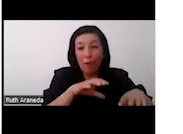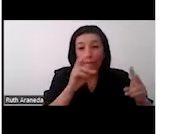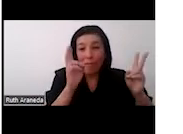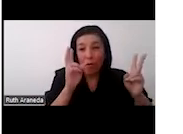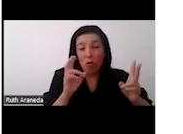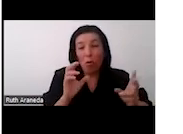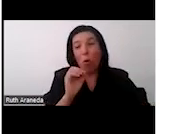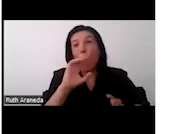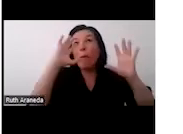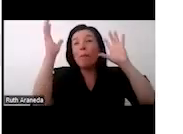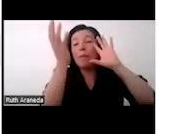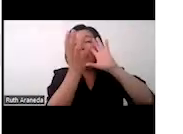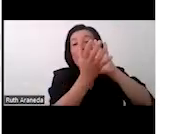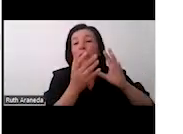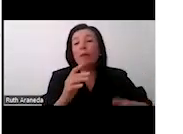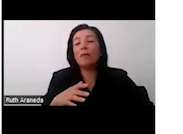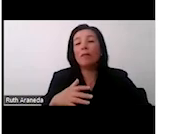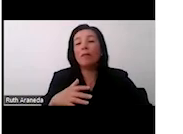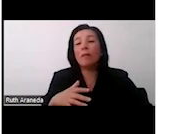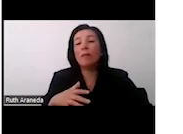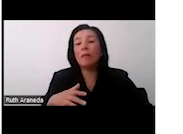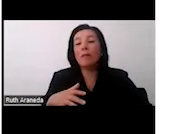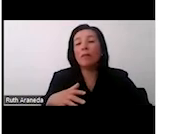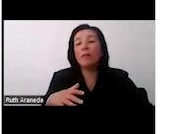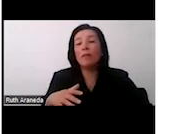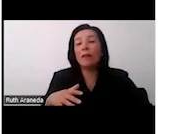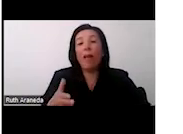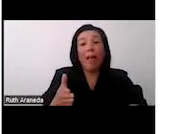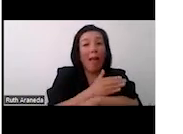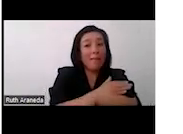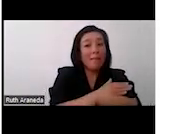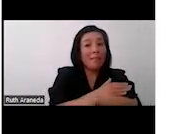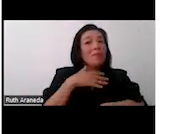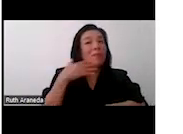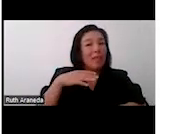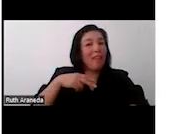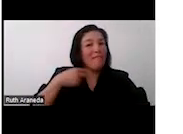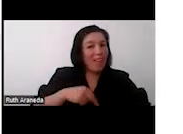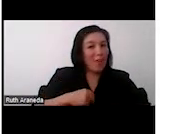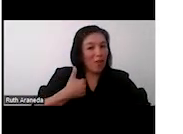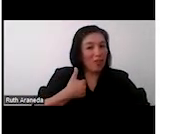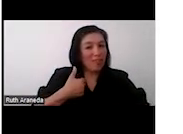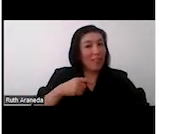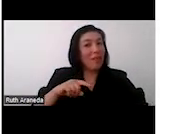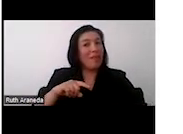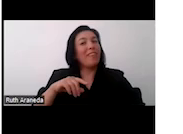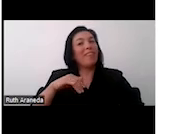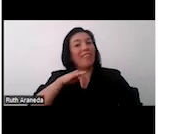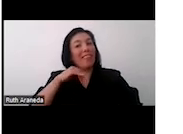o al medio ambiente, tenemos que antes de proteger se valora, y para valorar hay que conocerlo, ¿cierto?